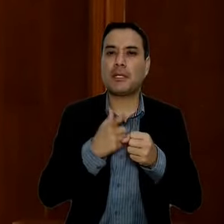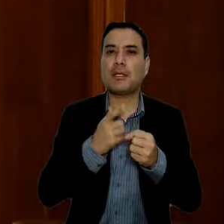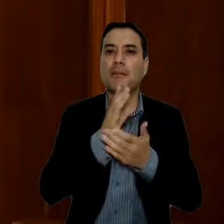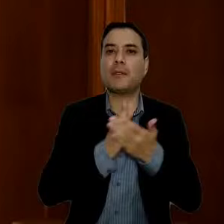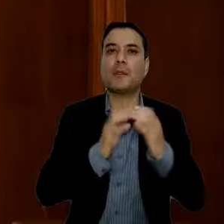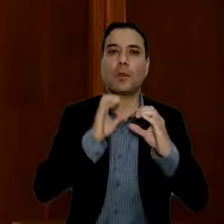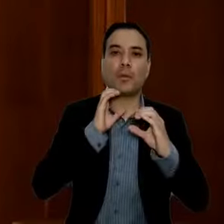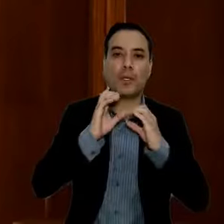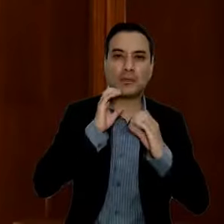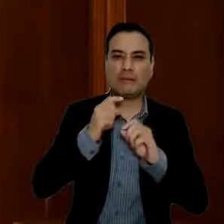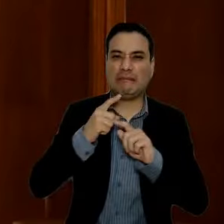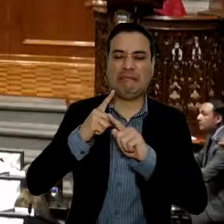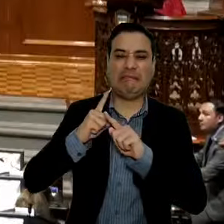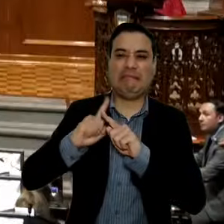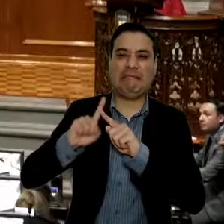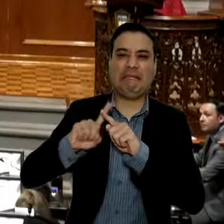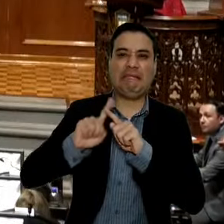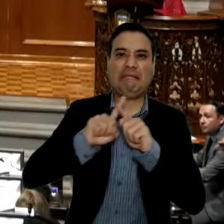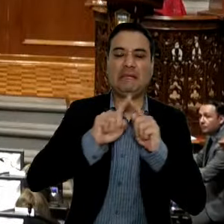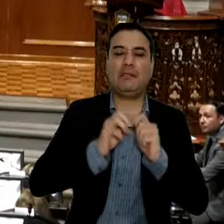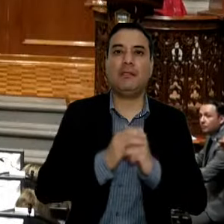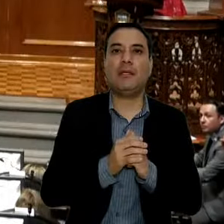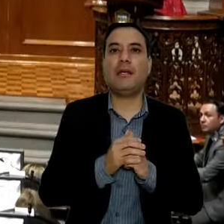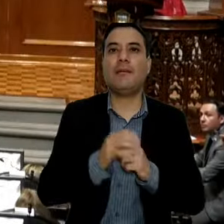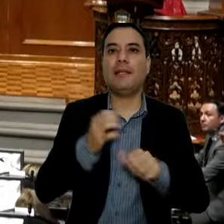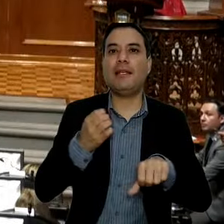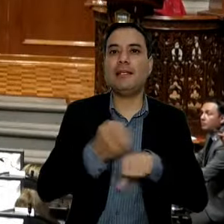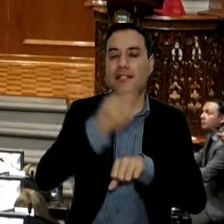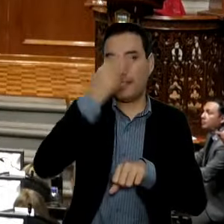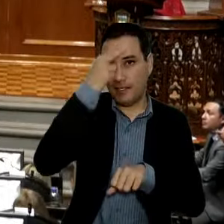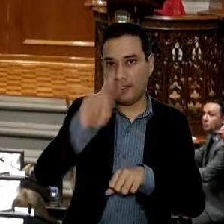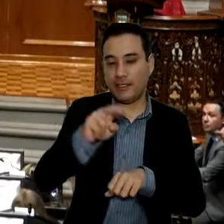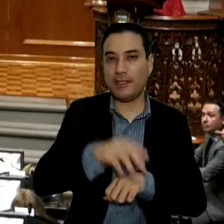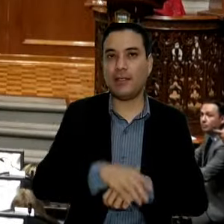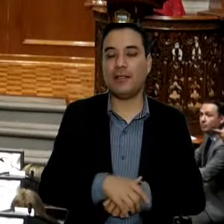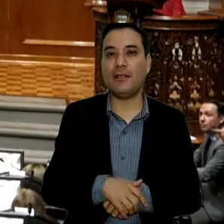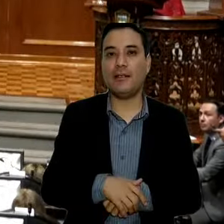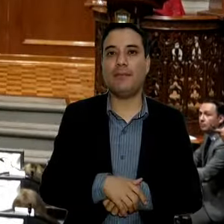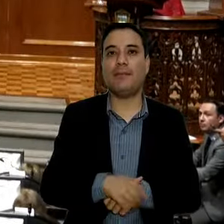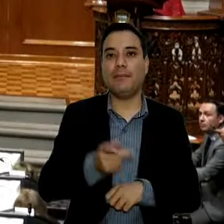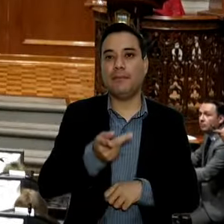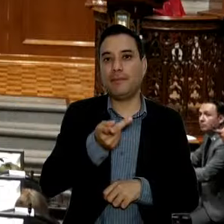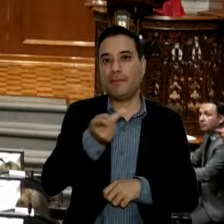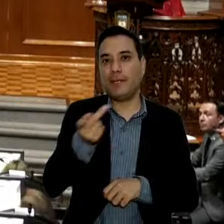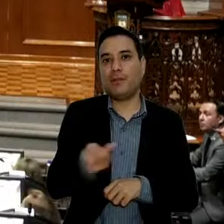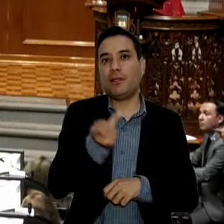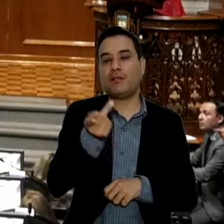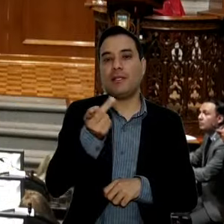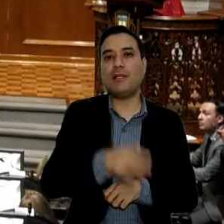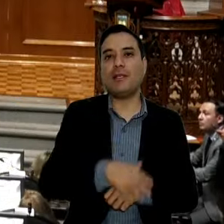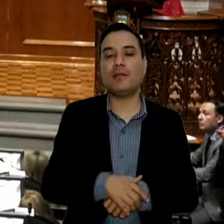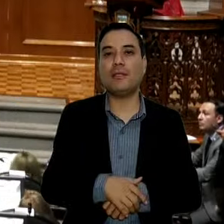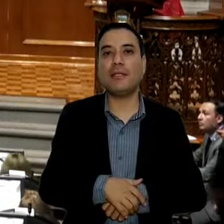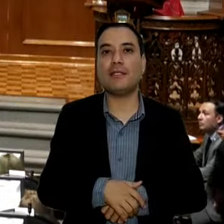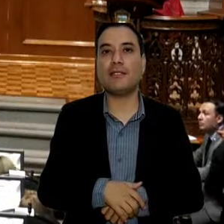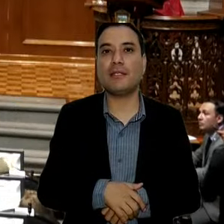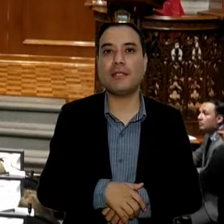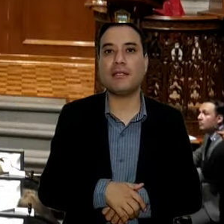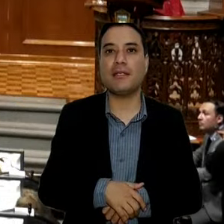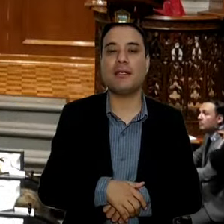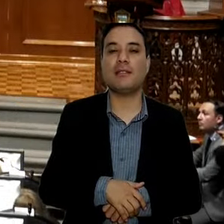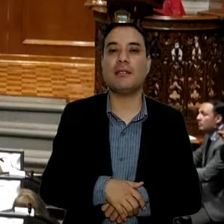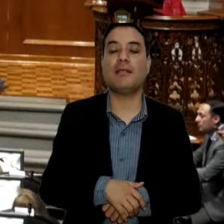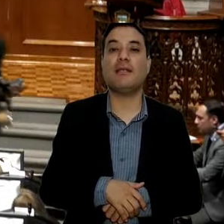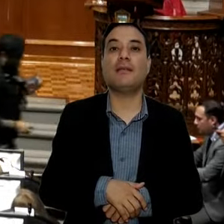como a las y los mexiquenses que nos siguen a través de redes sociales hoy nos reunimos con el fin de